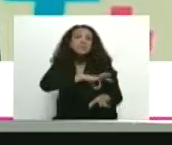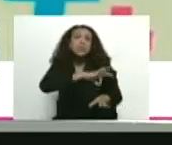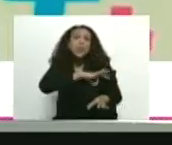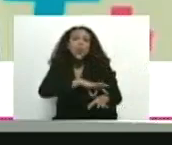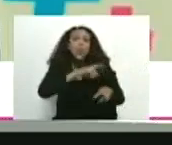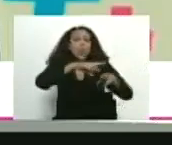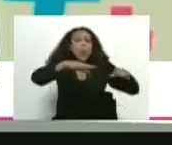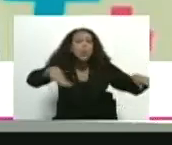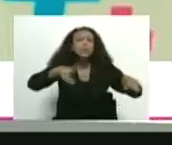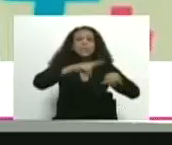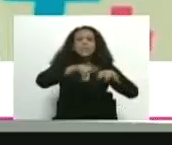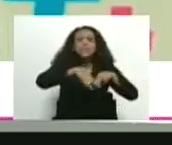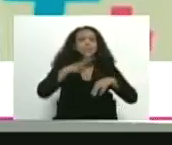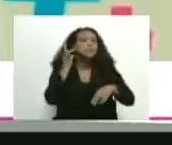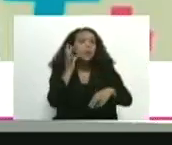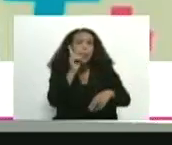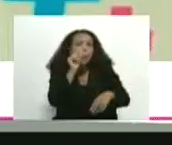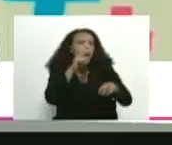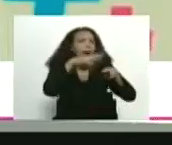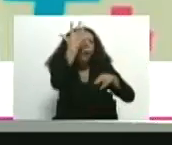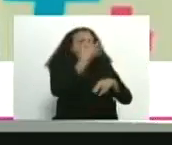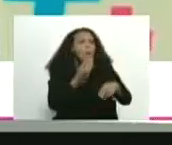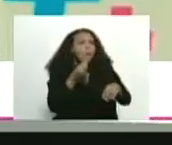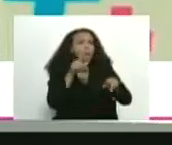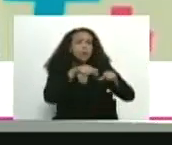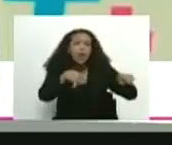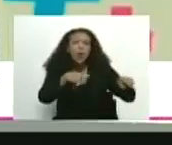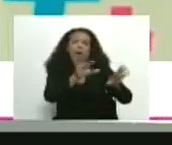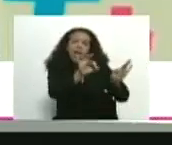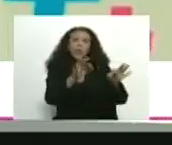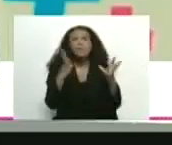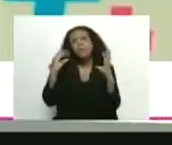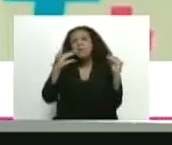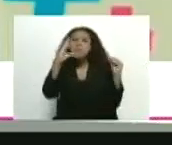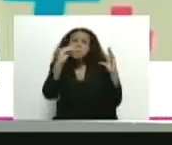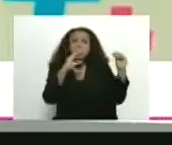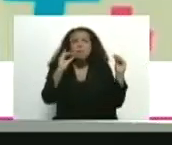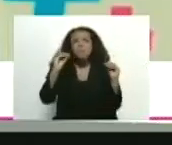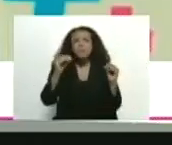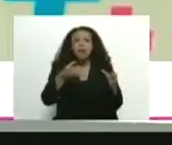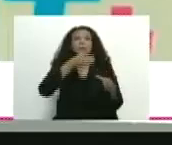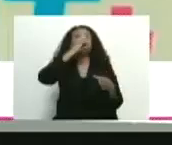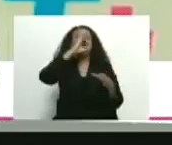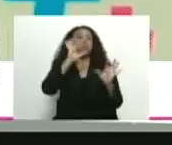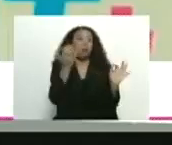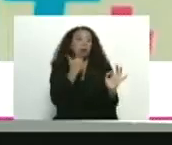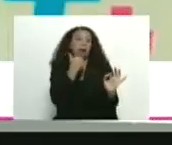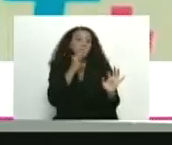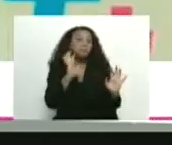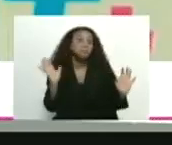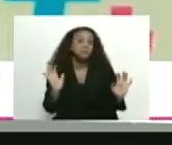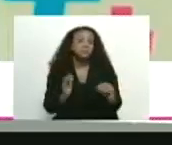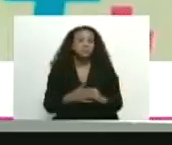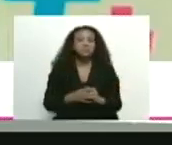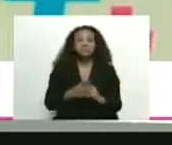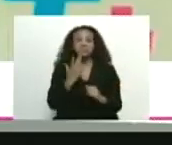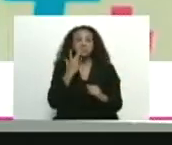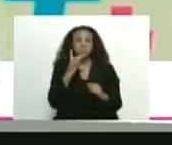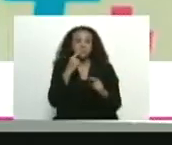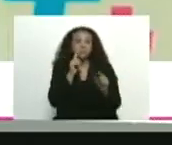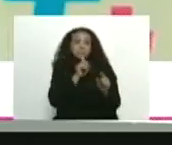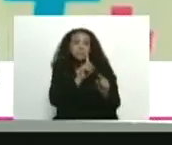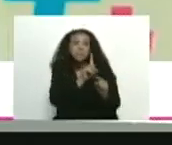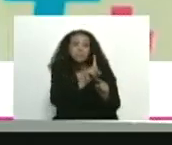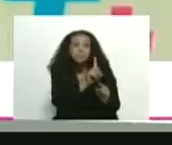unos muchachos, unas muchachas. Estaban ahí hablando entre ellos, tomándose algo. Y yo me paro